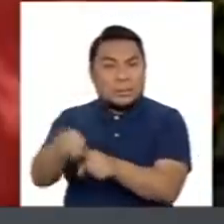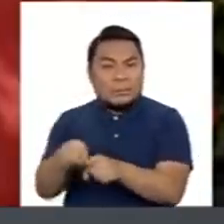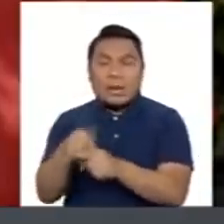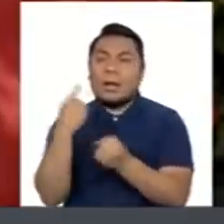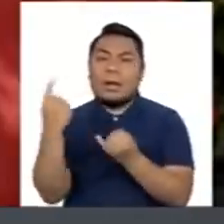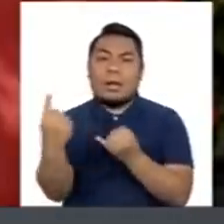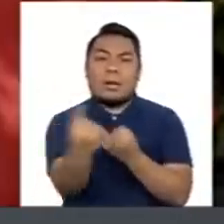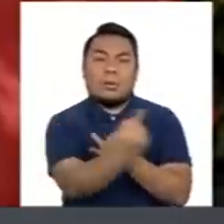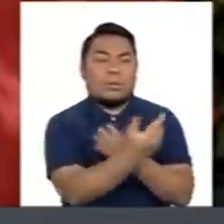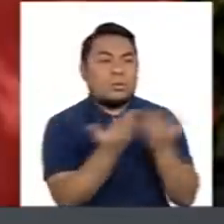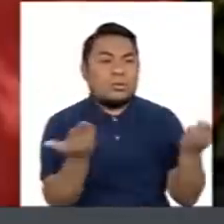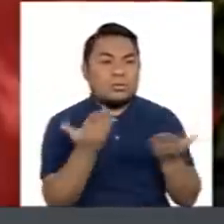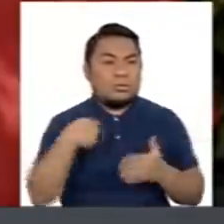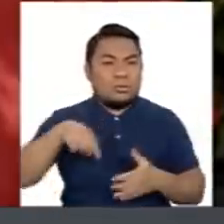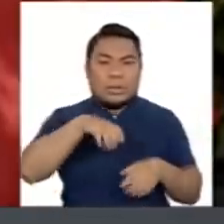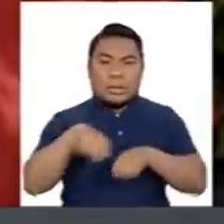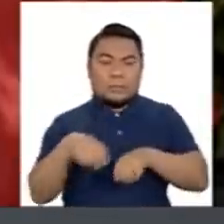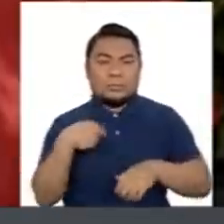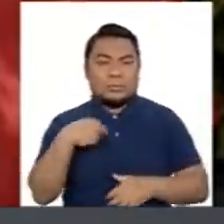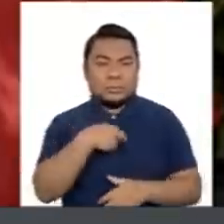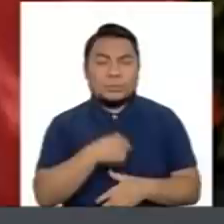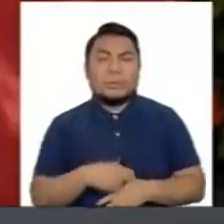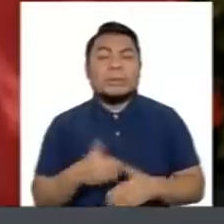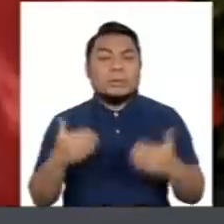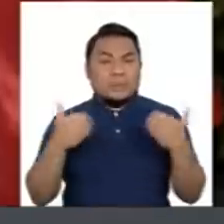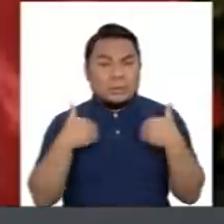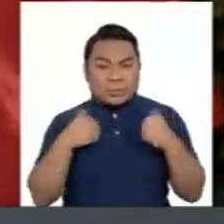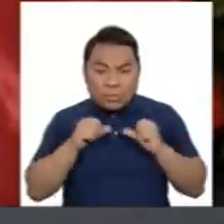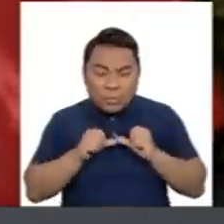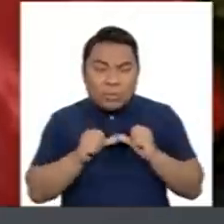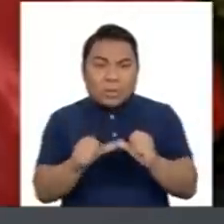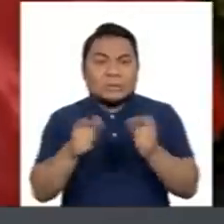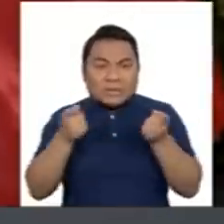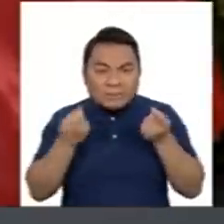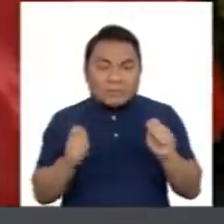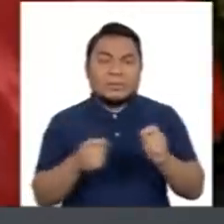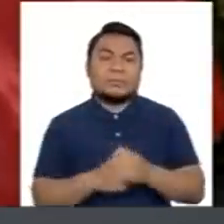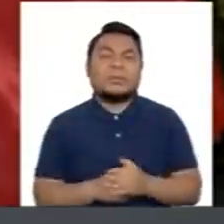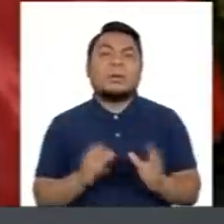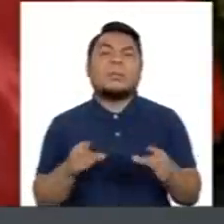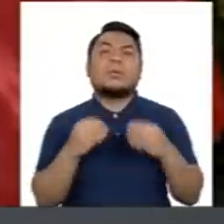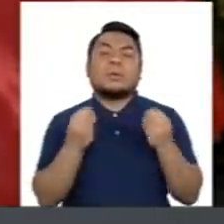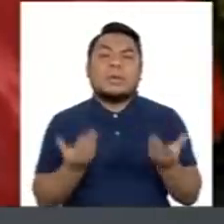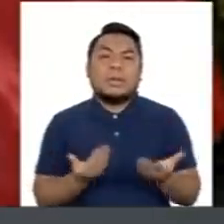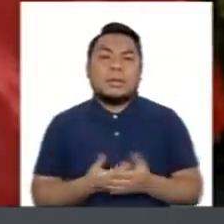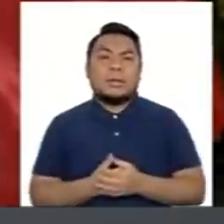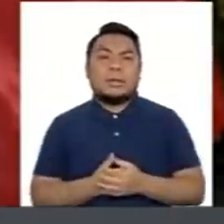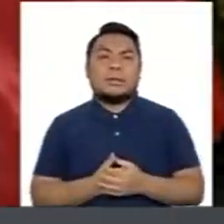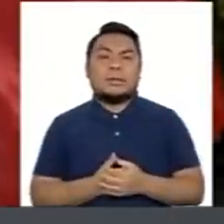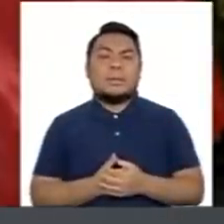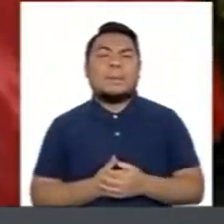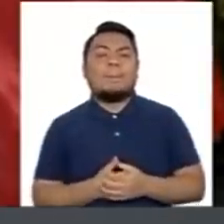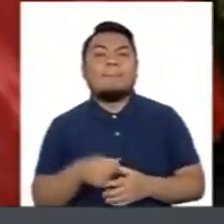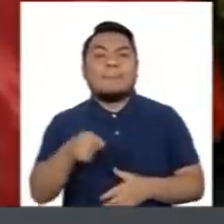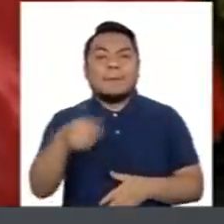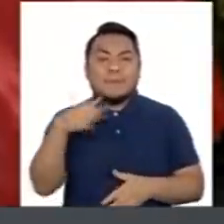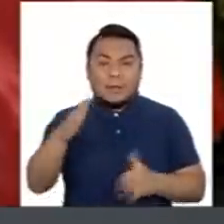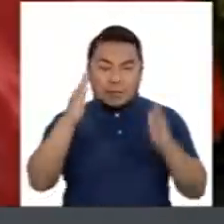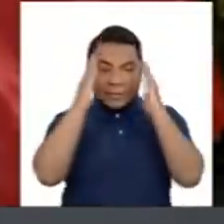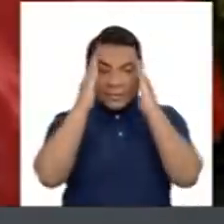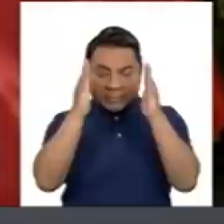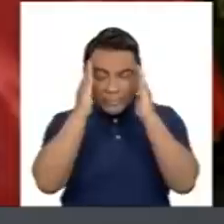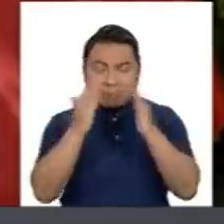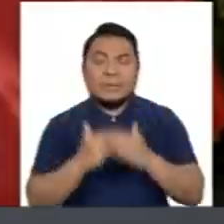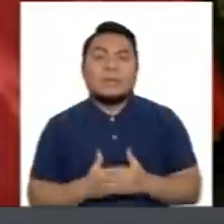cada uno de los actos que hacemos nosotros. Y tenemos que continuar con este esfuerzo, porque la